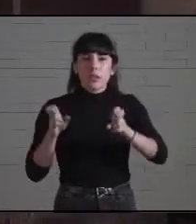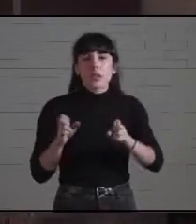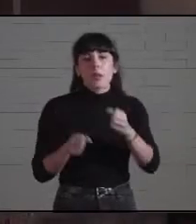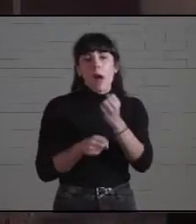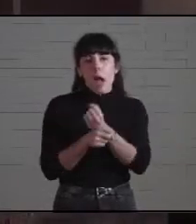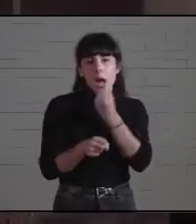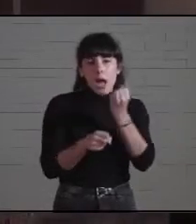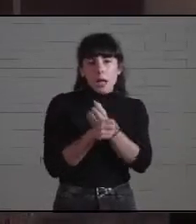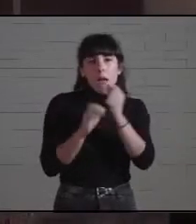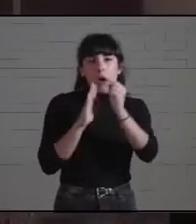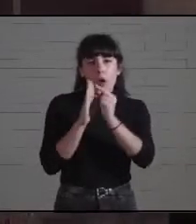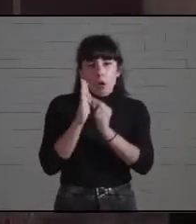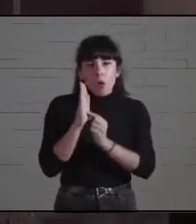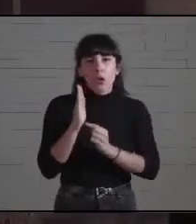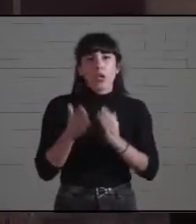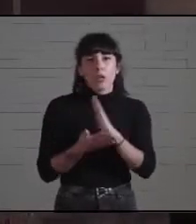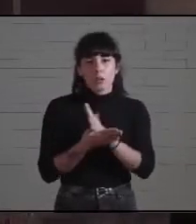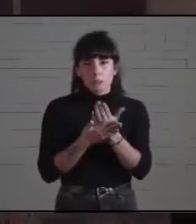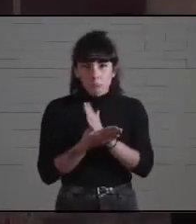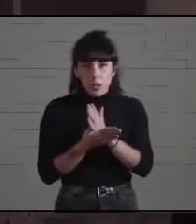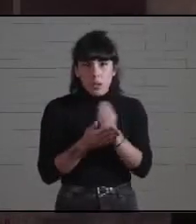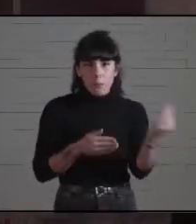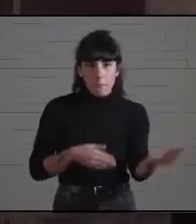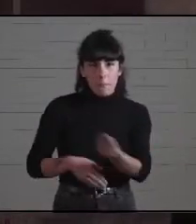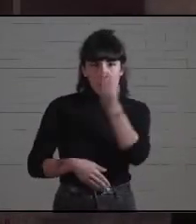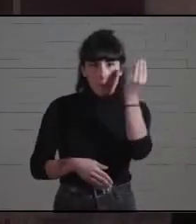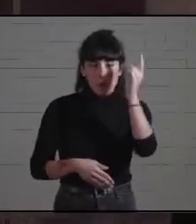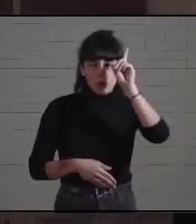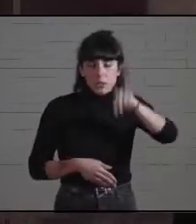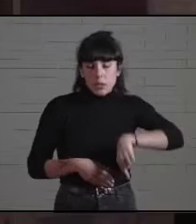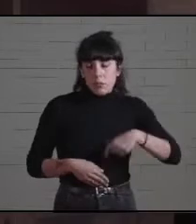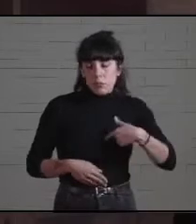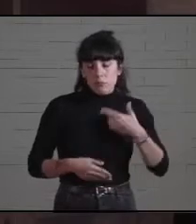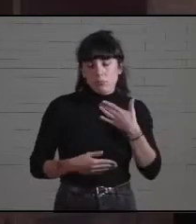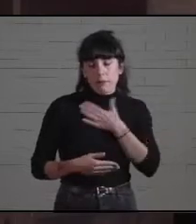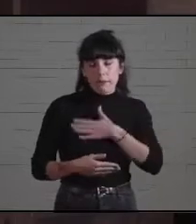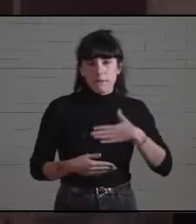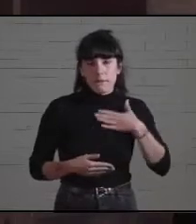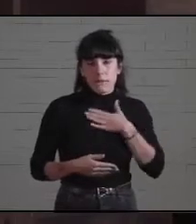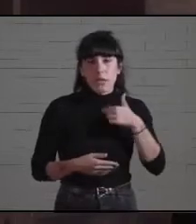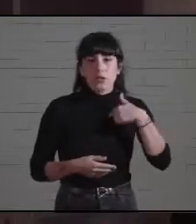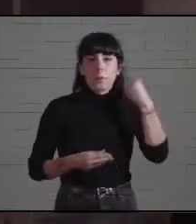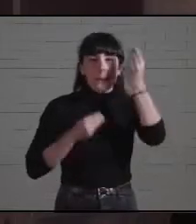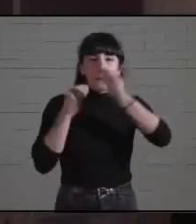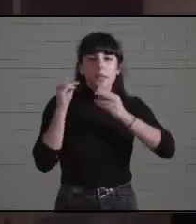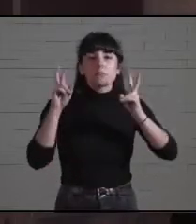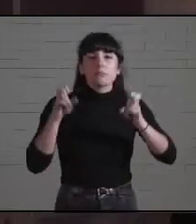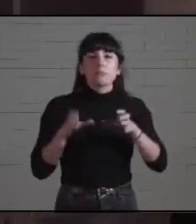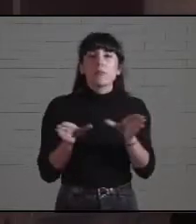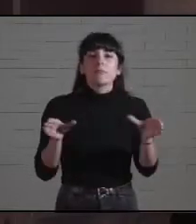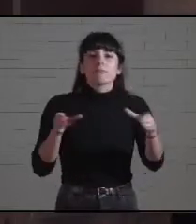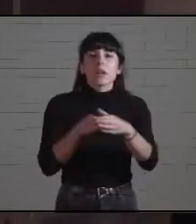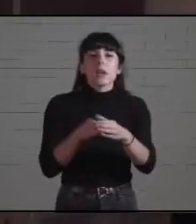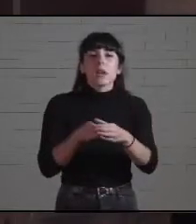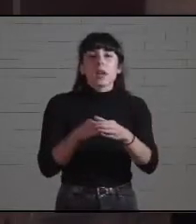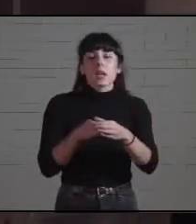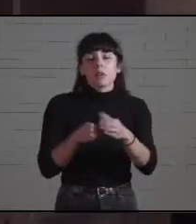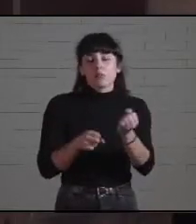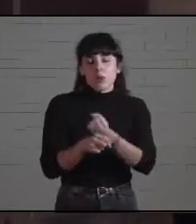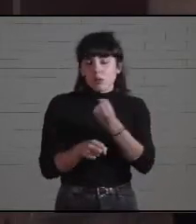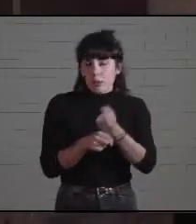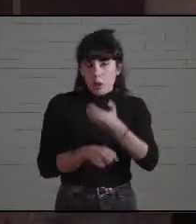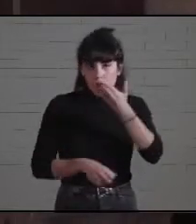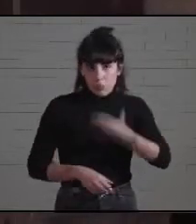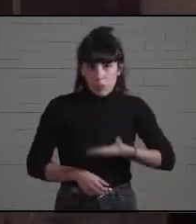laborales como de conciliación de las familias. Y bueno, el trabajo en equipo creo que es muy importante. Y nada, quería presentaros a